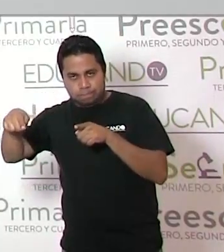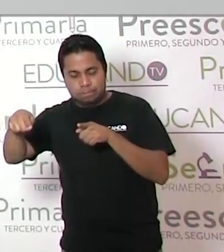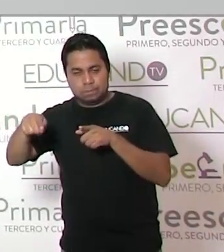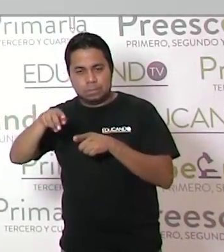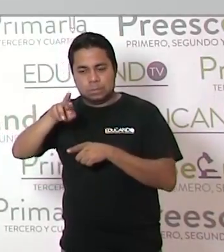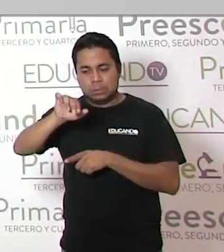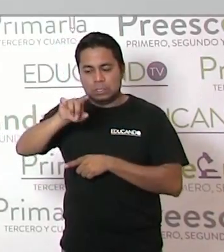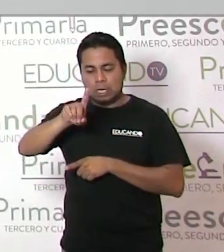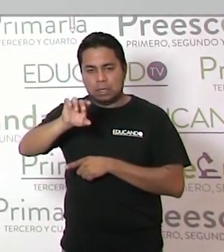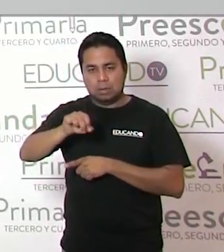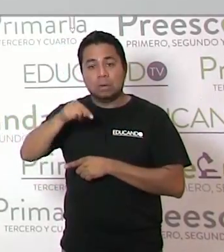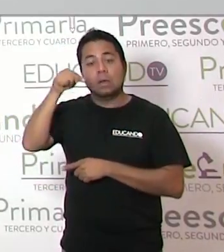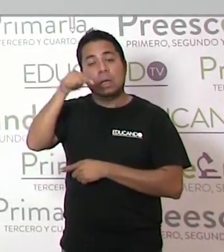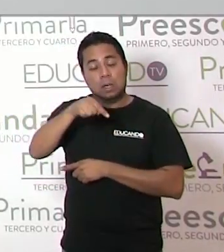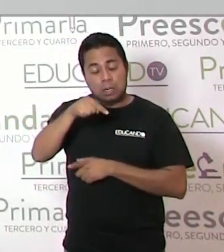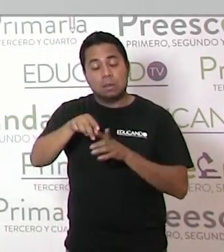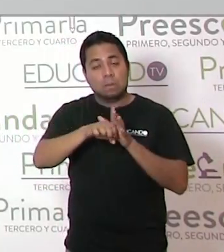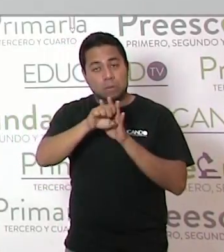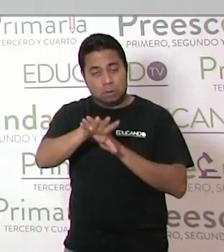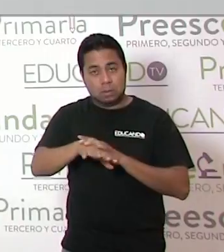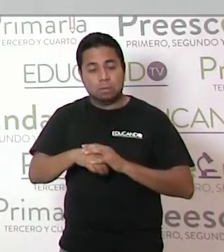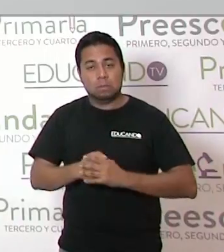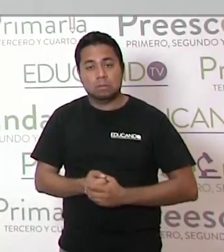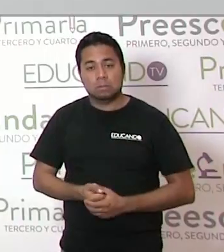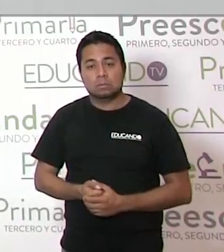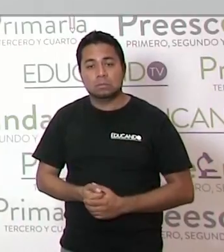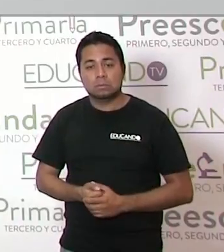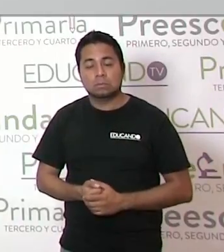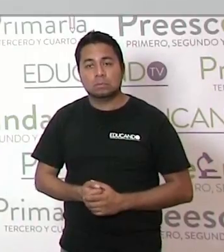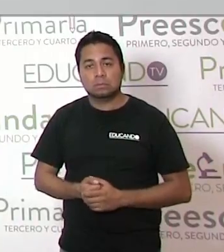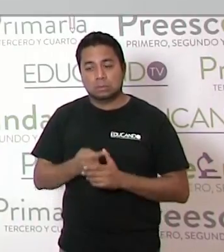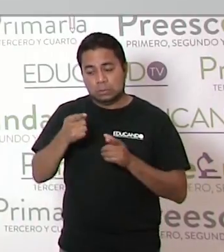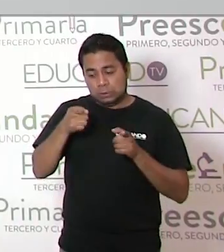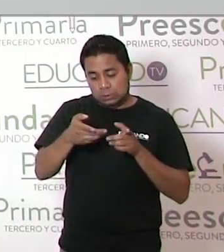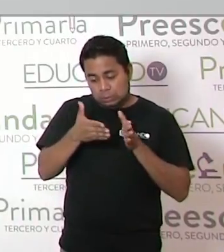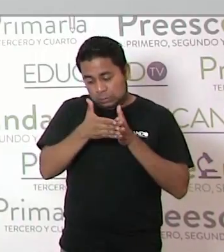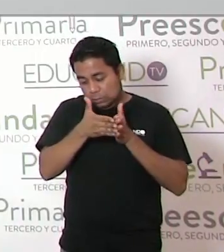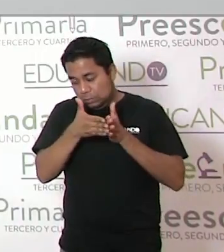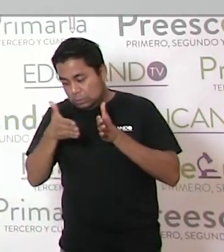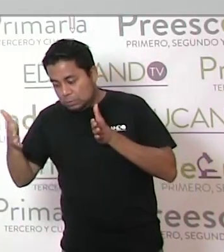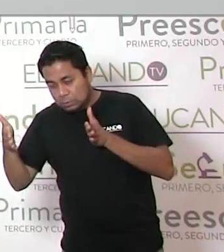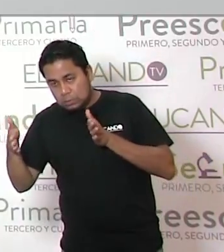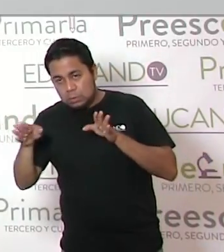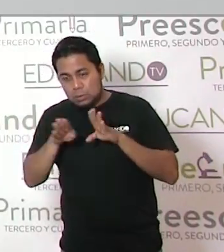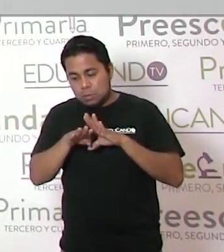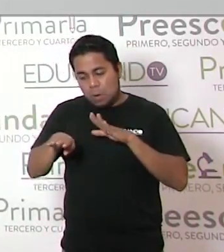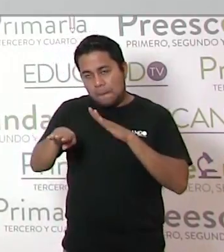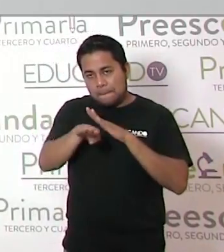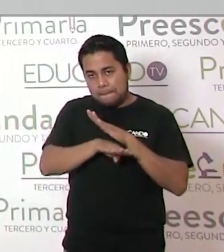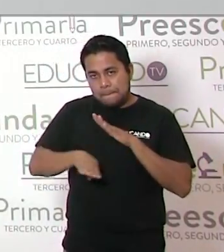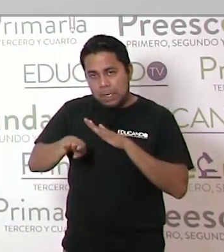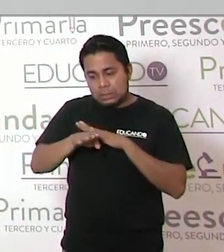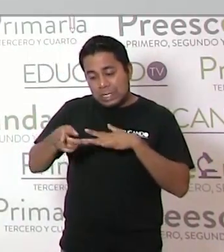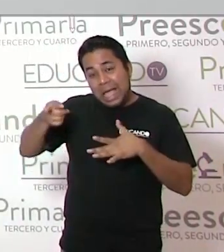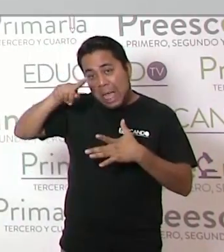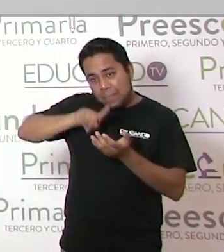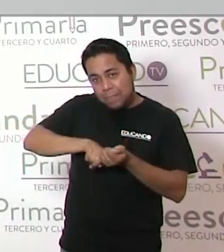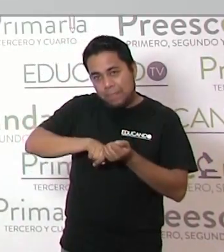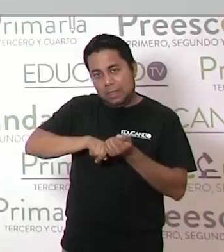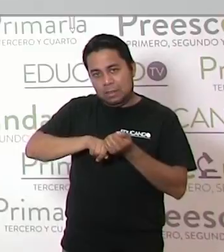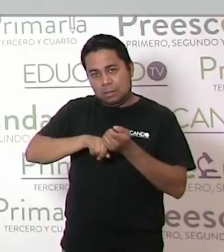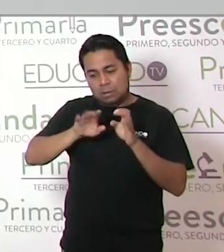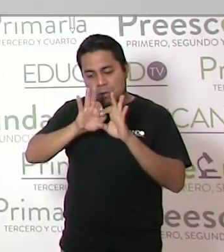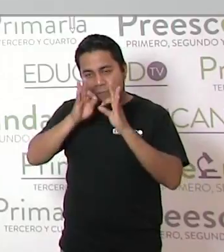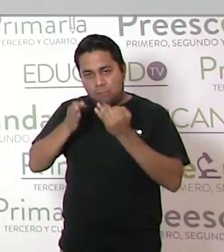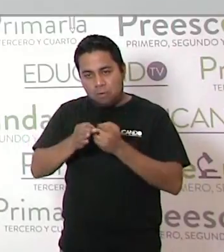En la parte de aquí está ancho, en lugar de base, en el cuerpo se